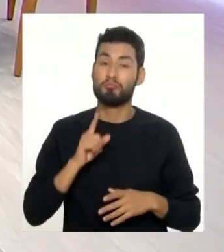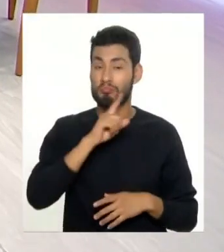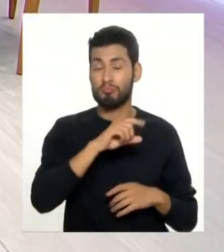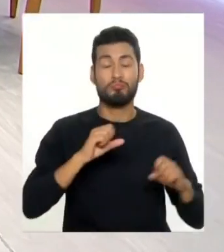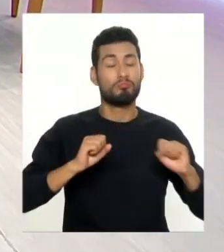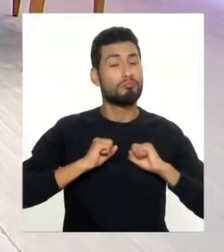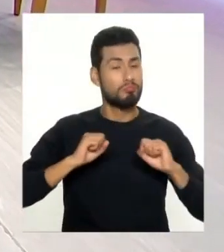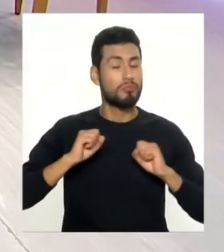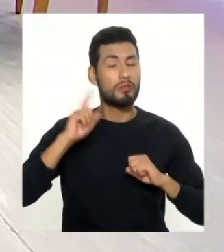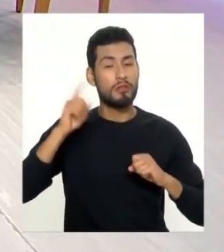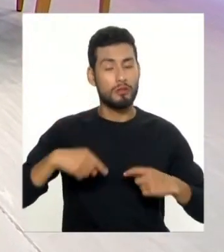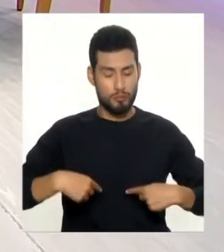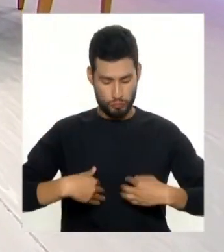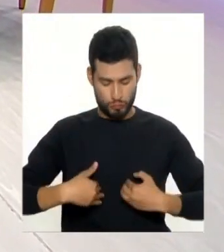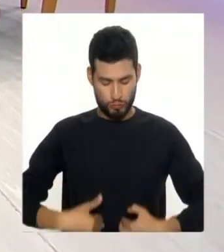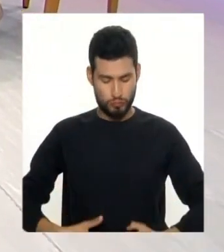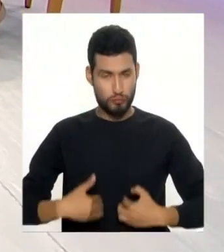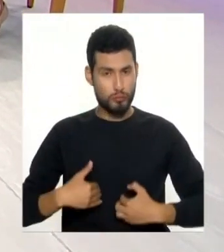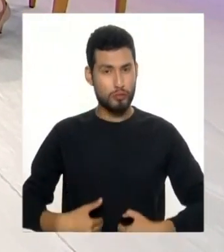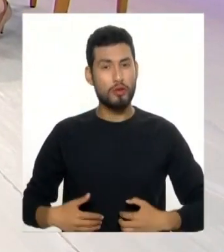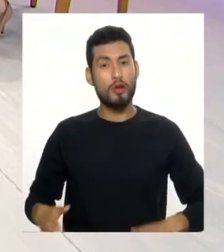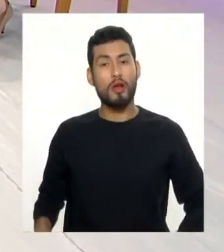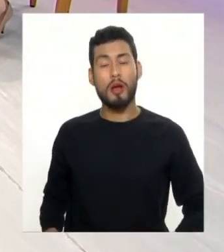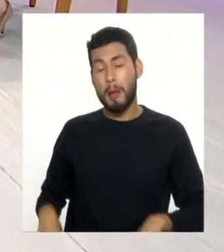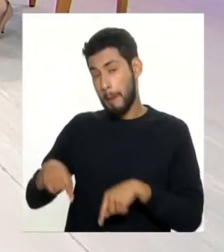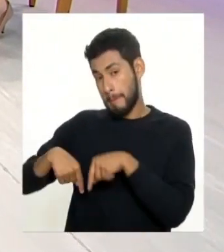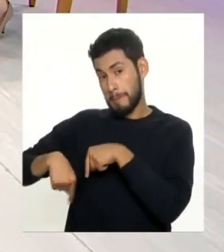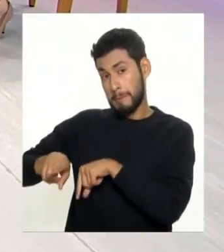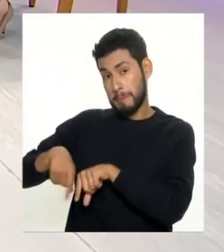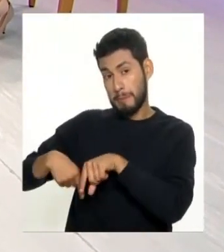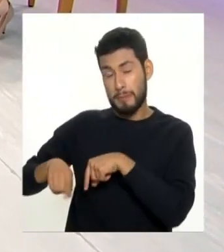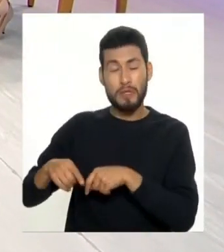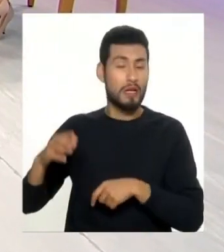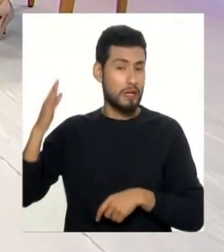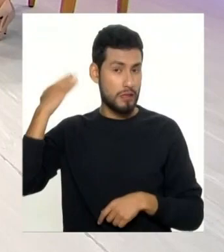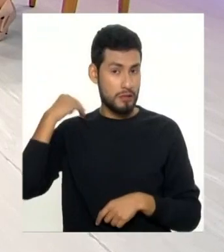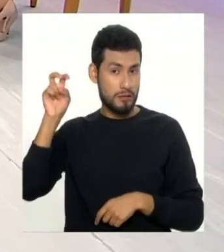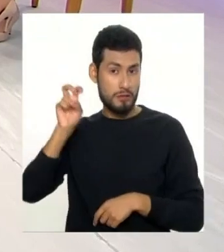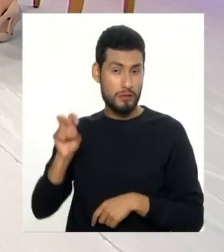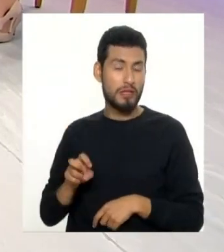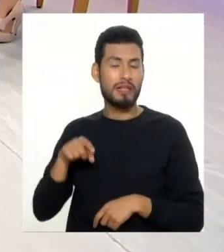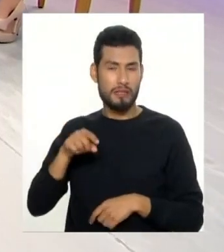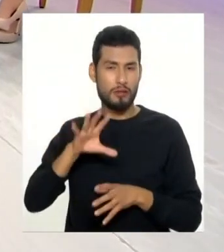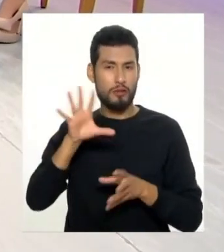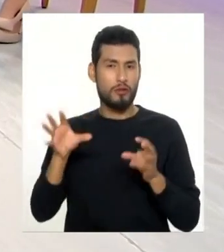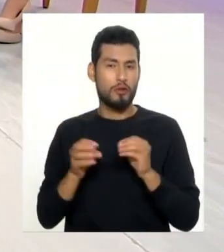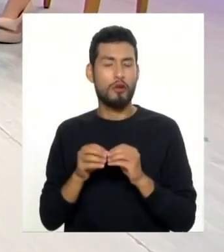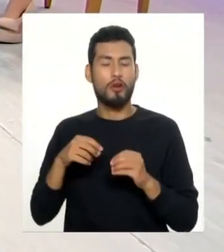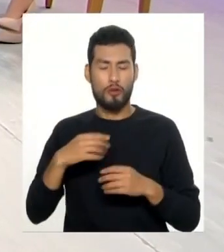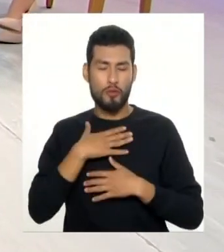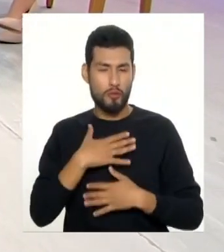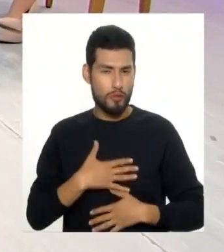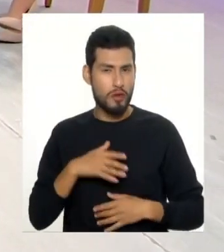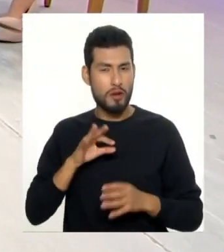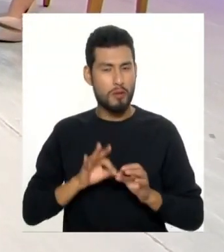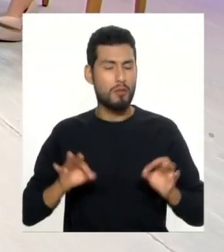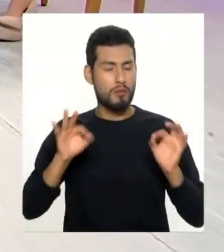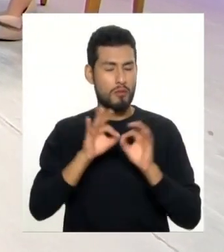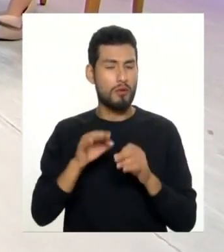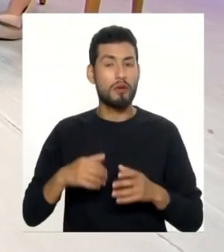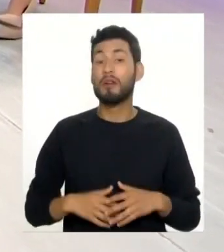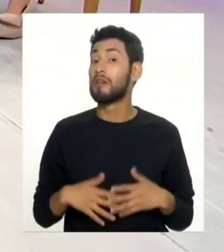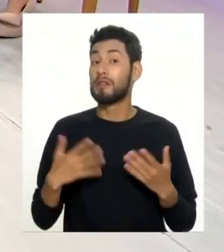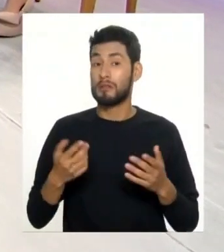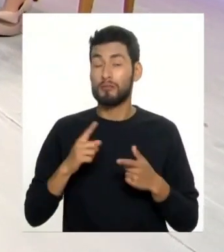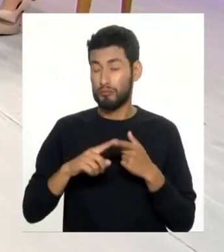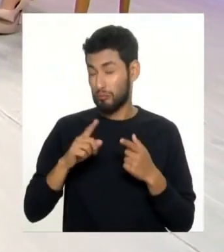trabajar abdomen, glúteos y la espalda, que es el corsé natural de la columna vertebral. Entonces, para eso tenemos